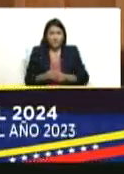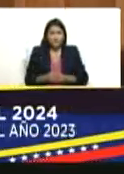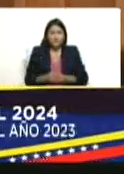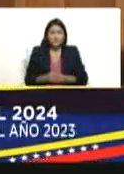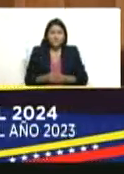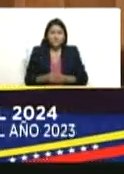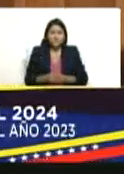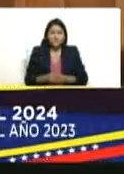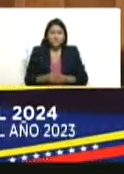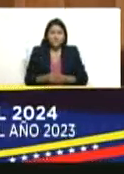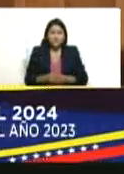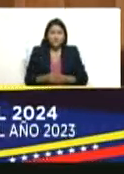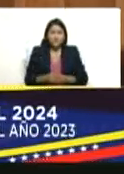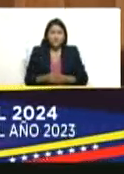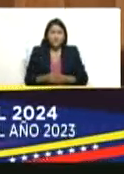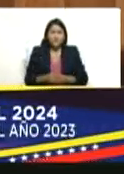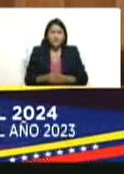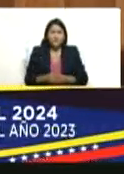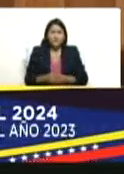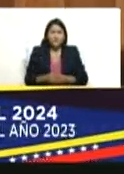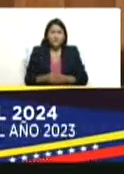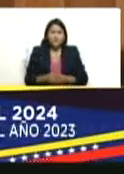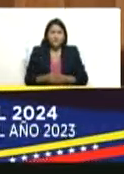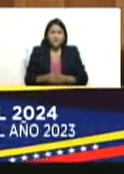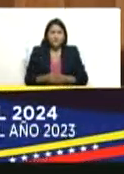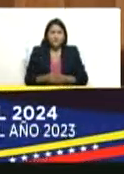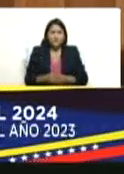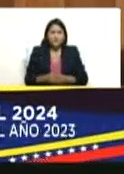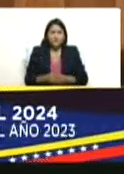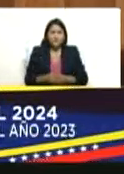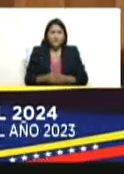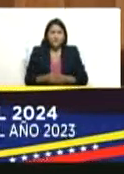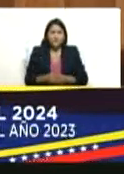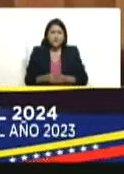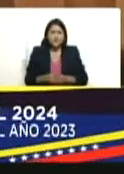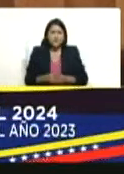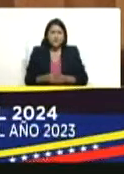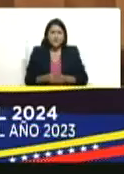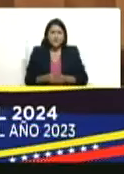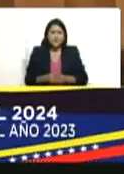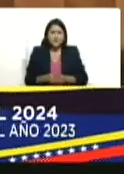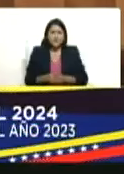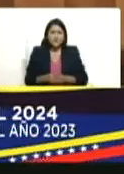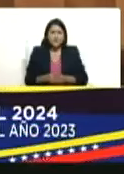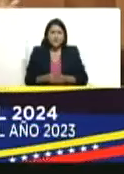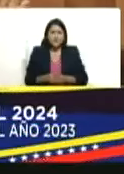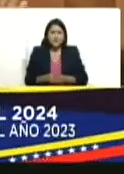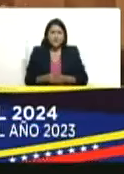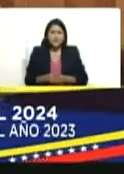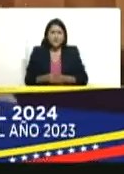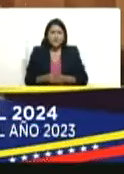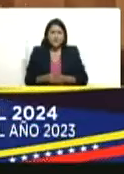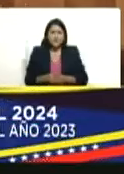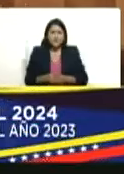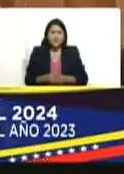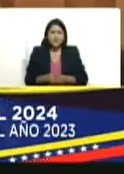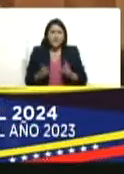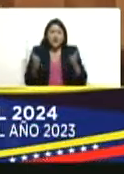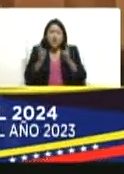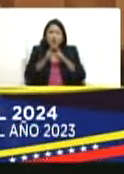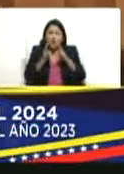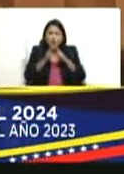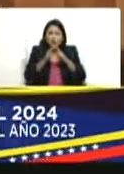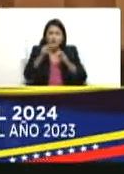sabe los secretos de ese mundo y sabe los secretos de este mundo, así que conoce los misterios de ambos